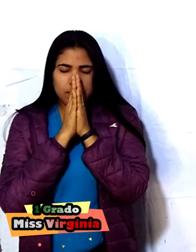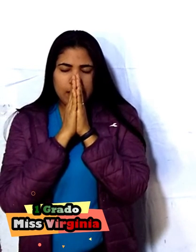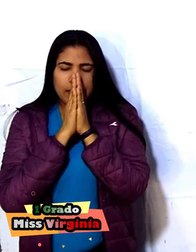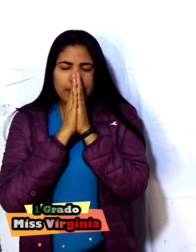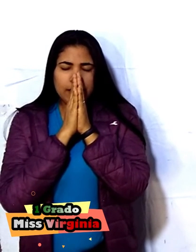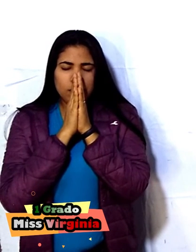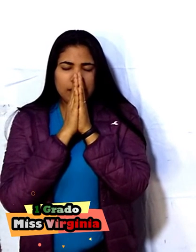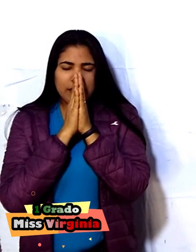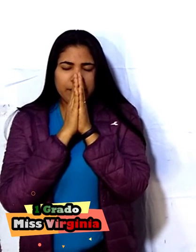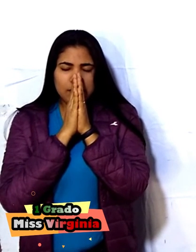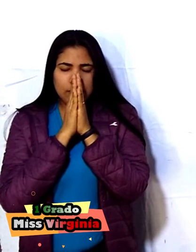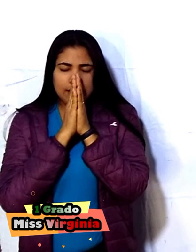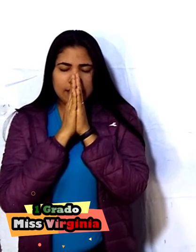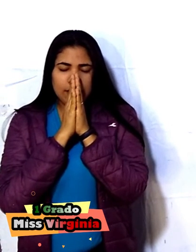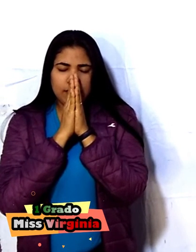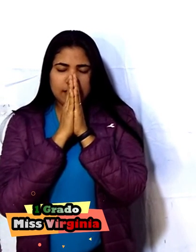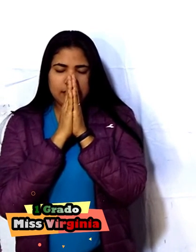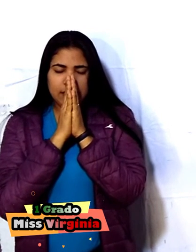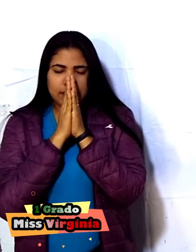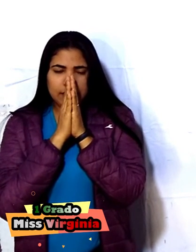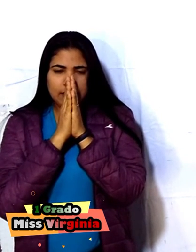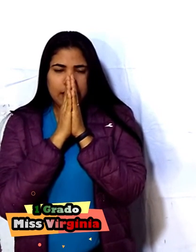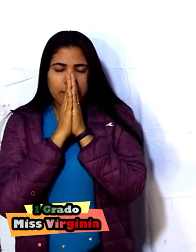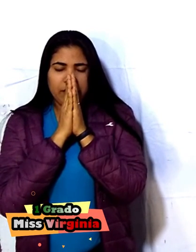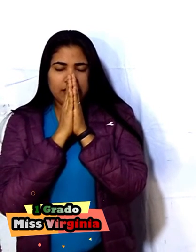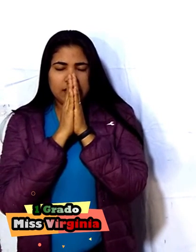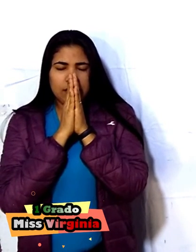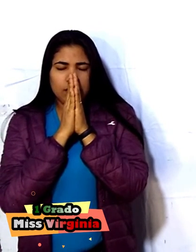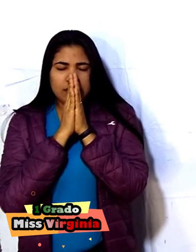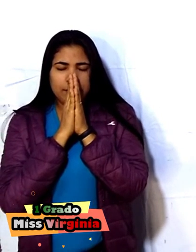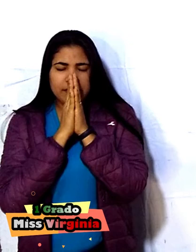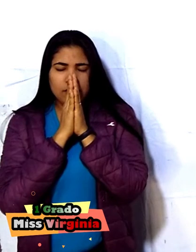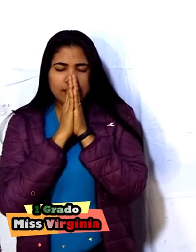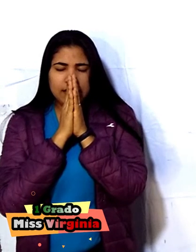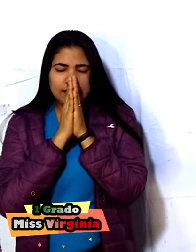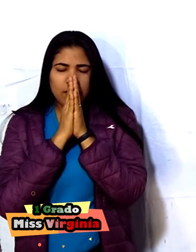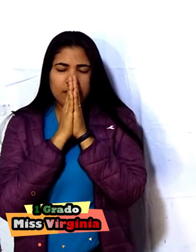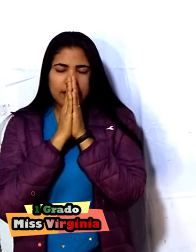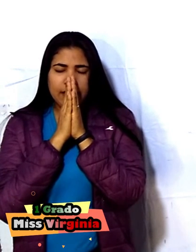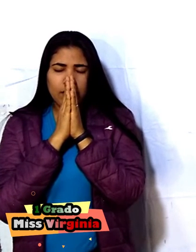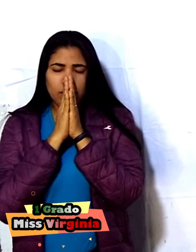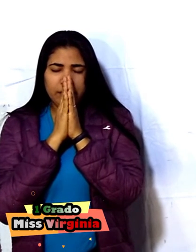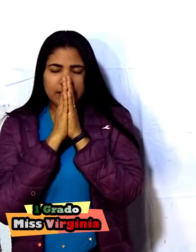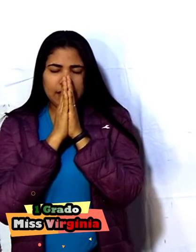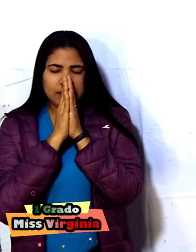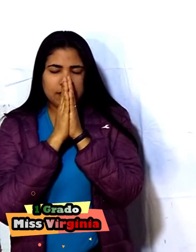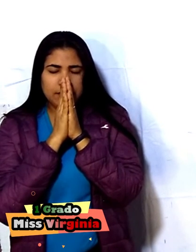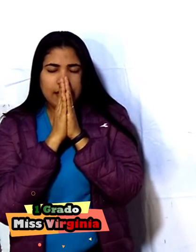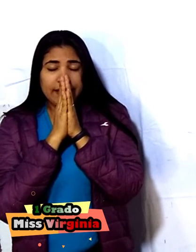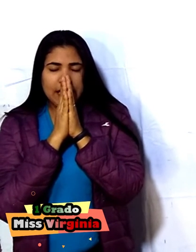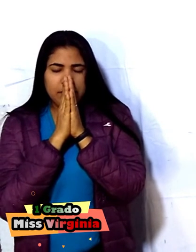compañeros y a todas esas personas que lo necesitan. Bendice a todas esas personas que se encuentran en los